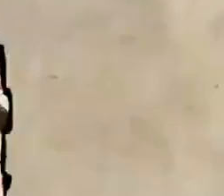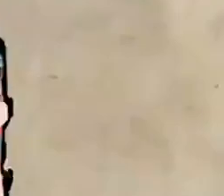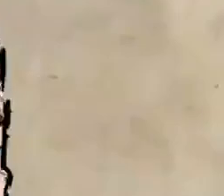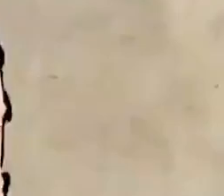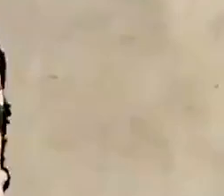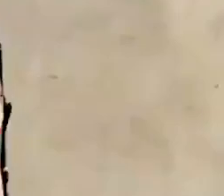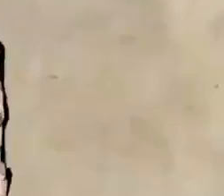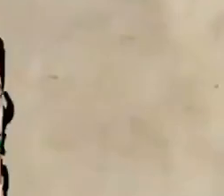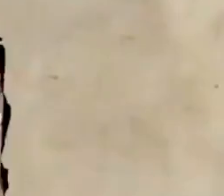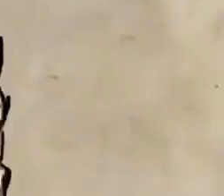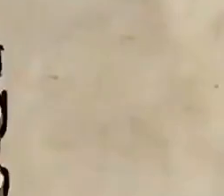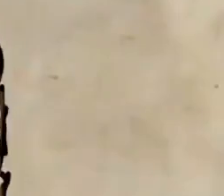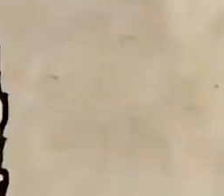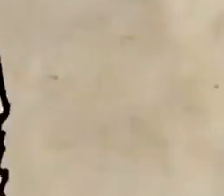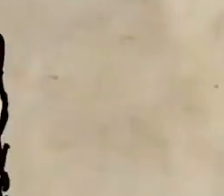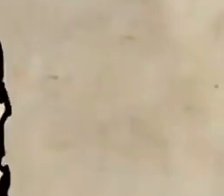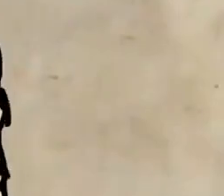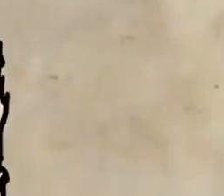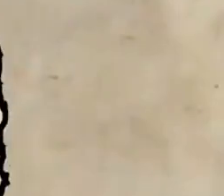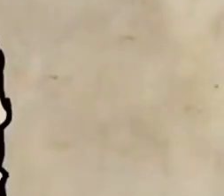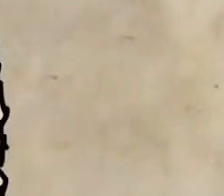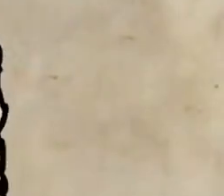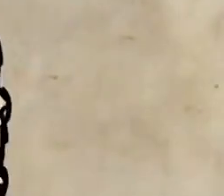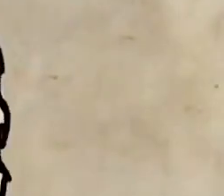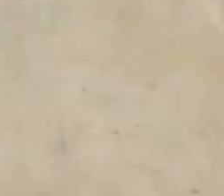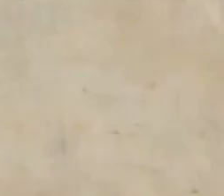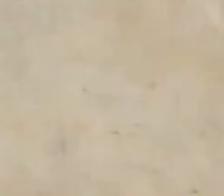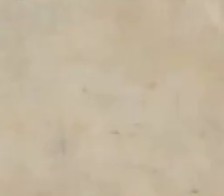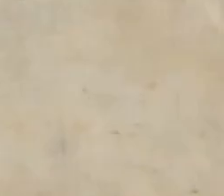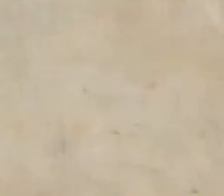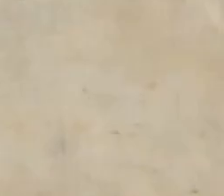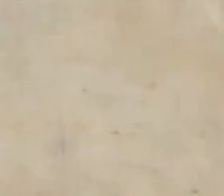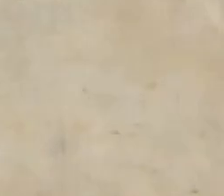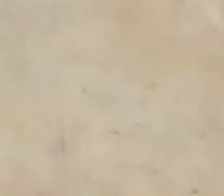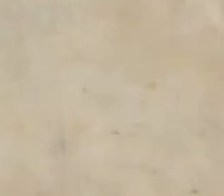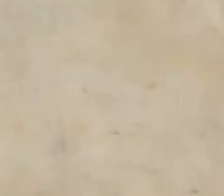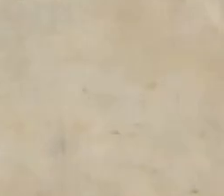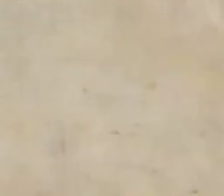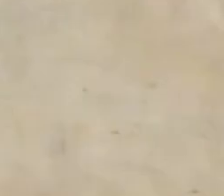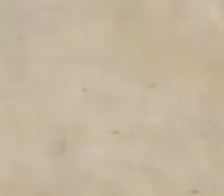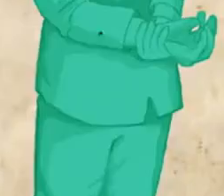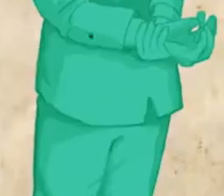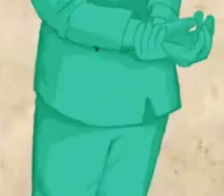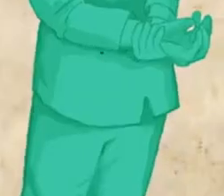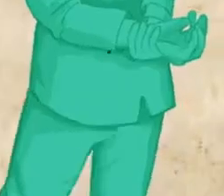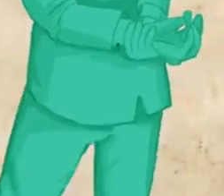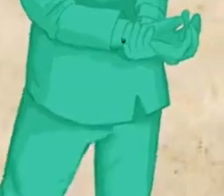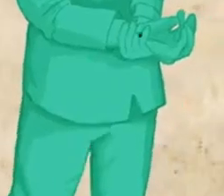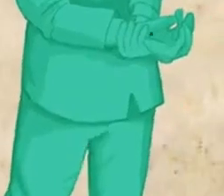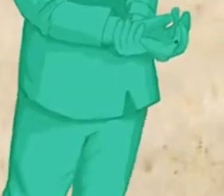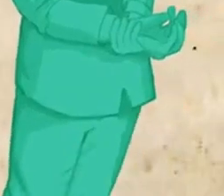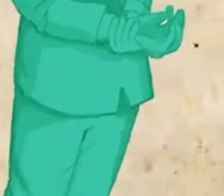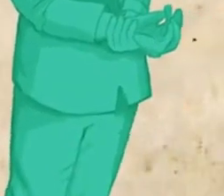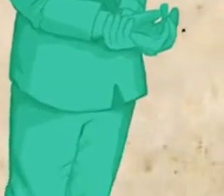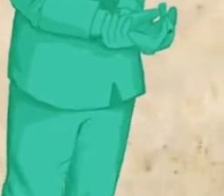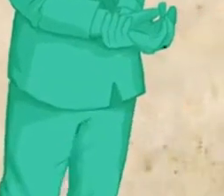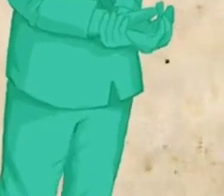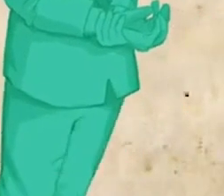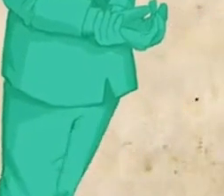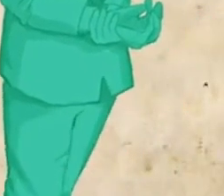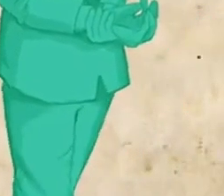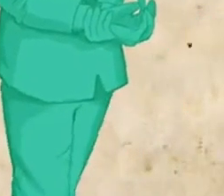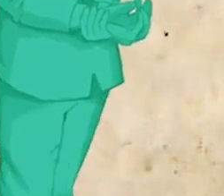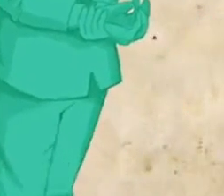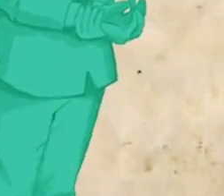asesinados por la cuestión de unas elecciones que se habían hecho. Y recuerdo que al otro día, por muy inquieto, me decían en la casa que